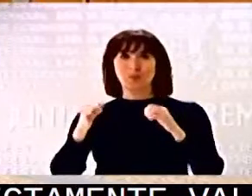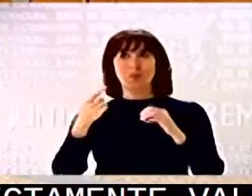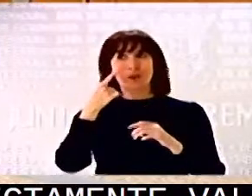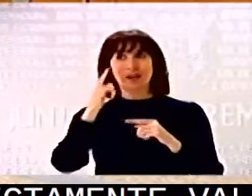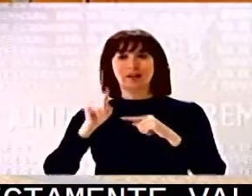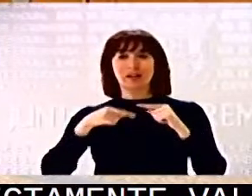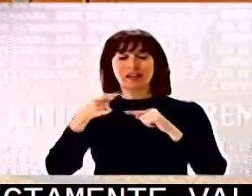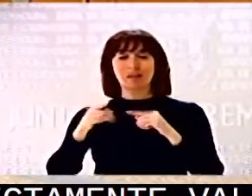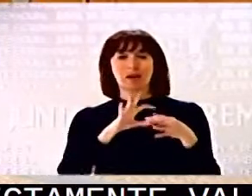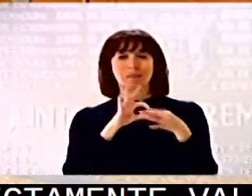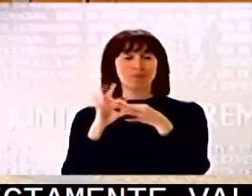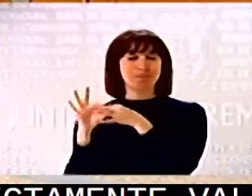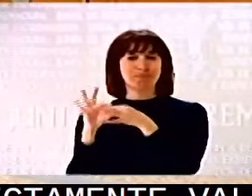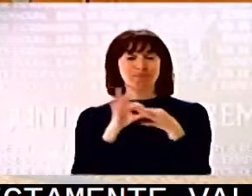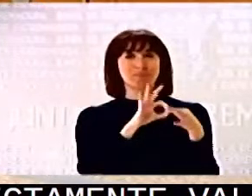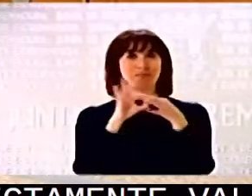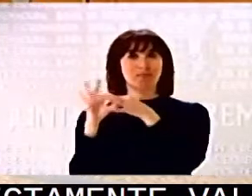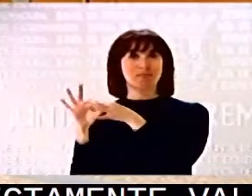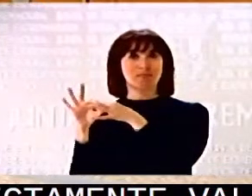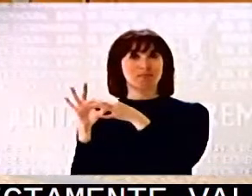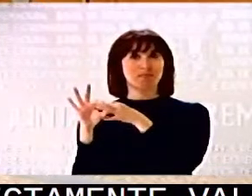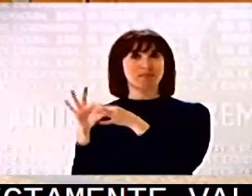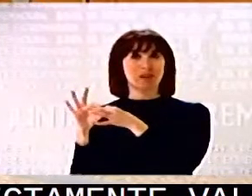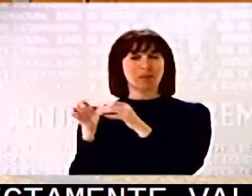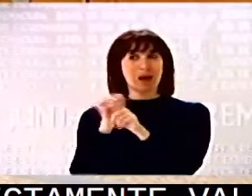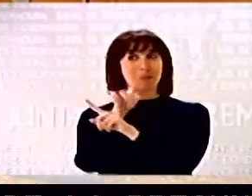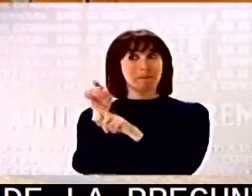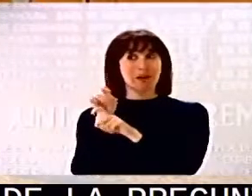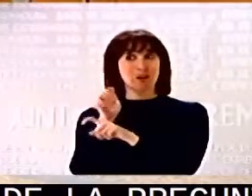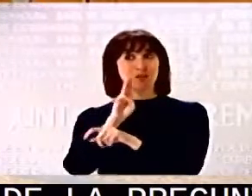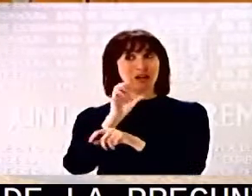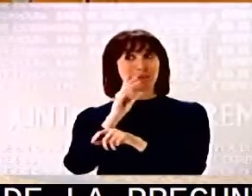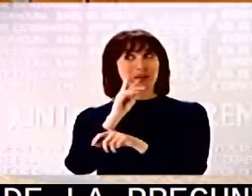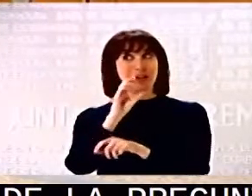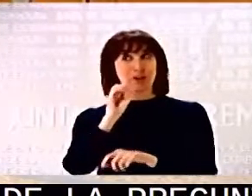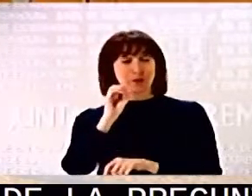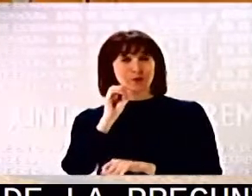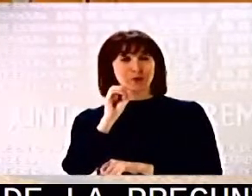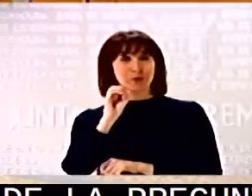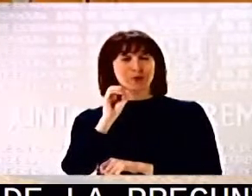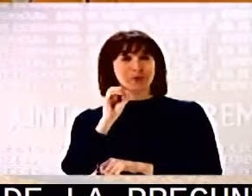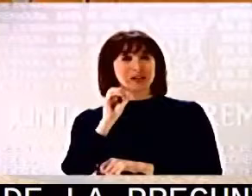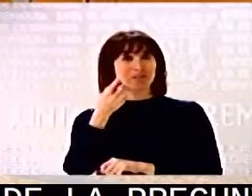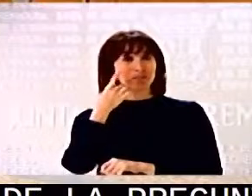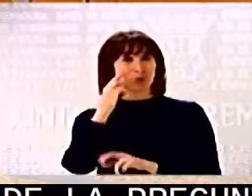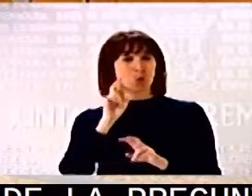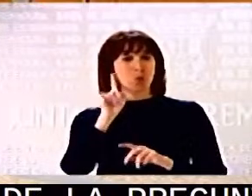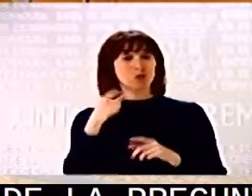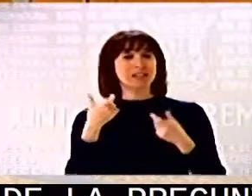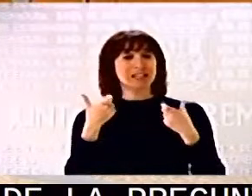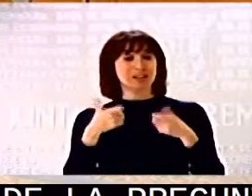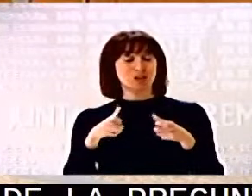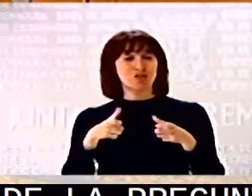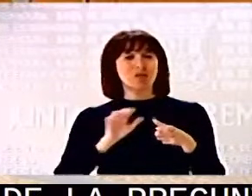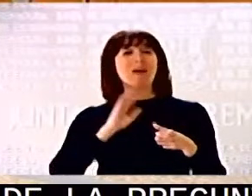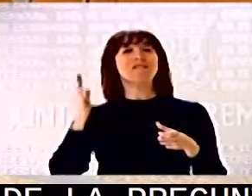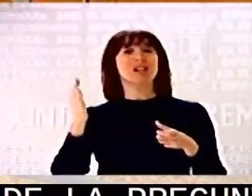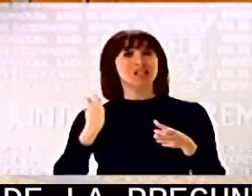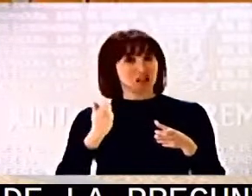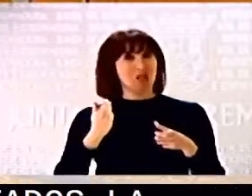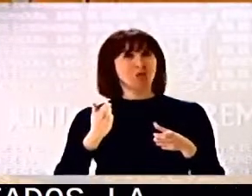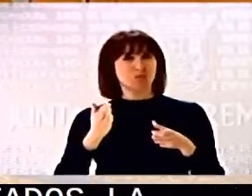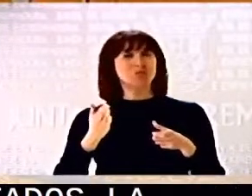hilo de la pregunta de Pedro, uno de los sectores más afectados, la